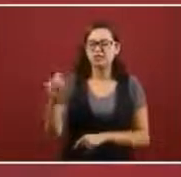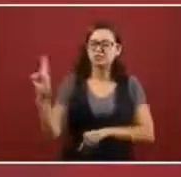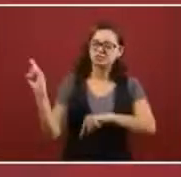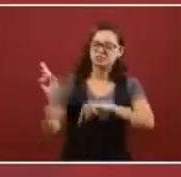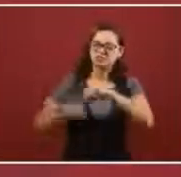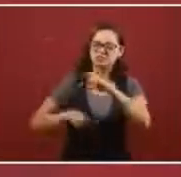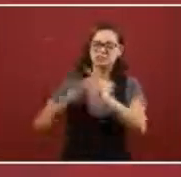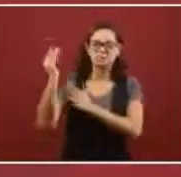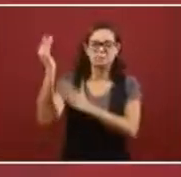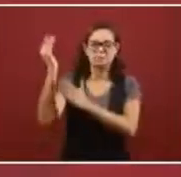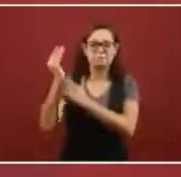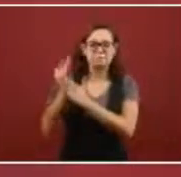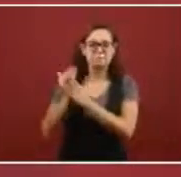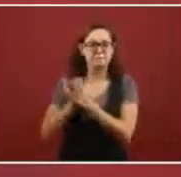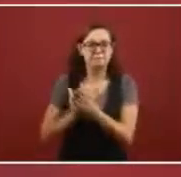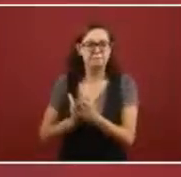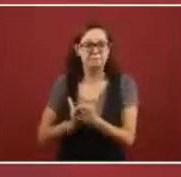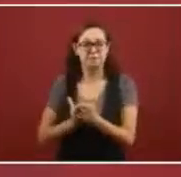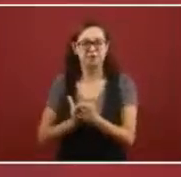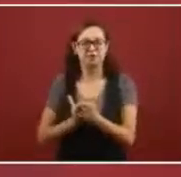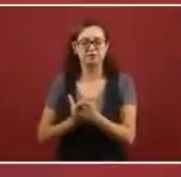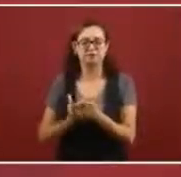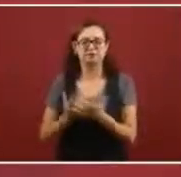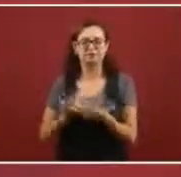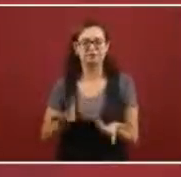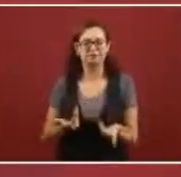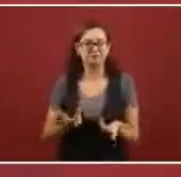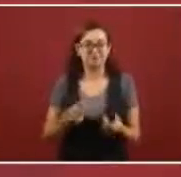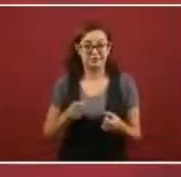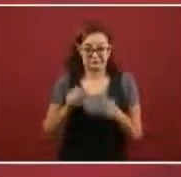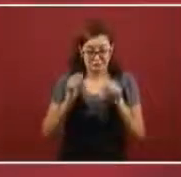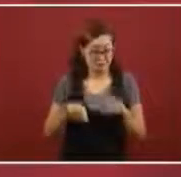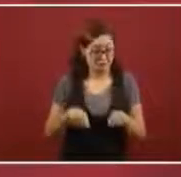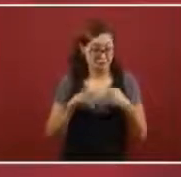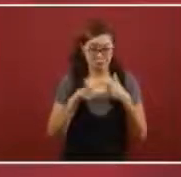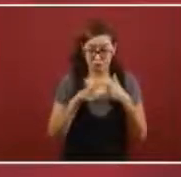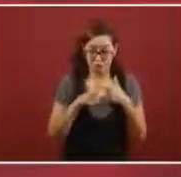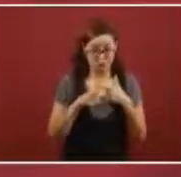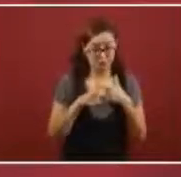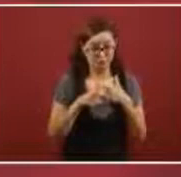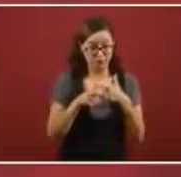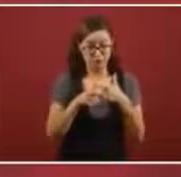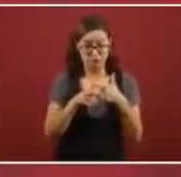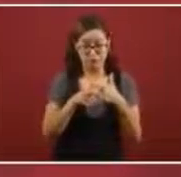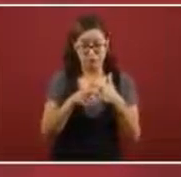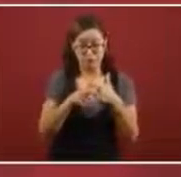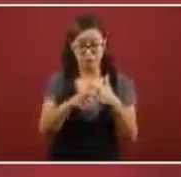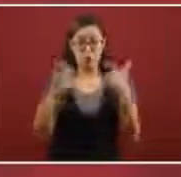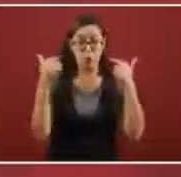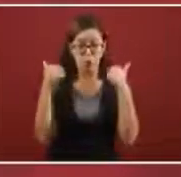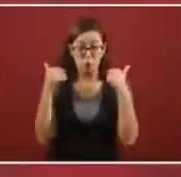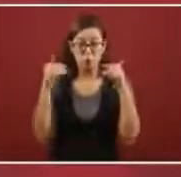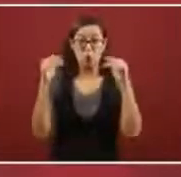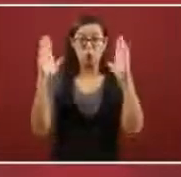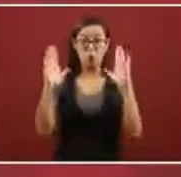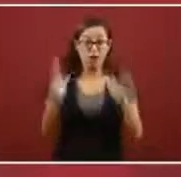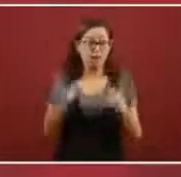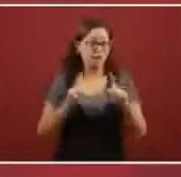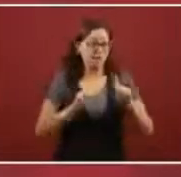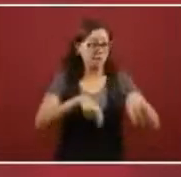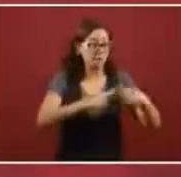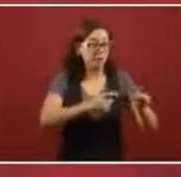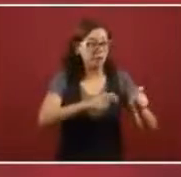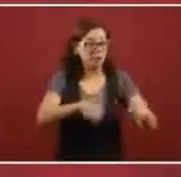de Electricidad. Si continuaba la tendencia, es decir, con la entrega de